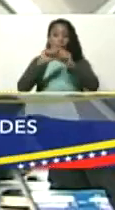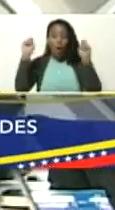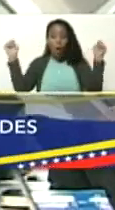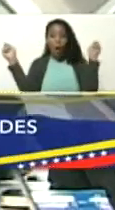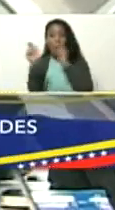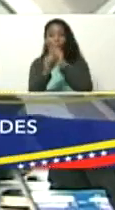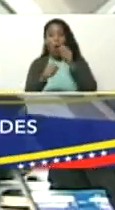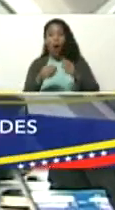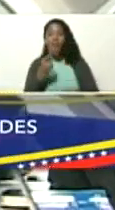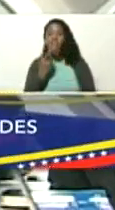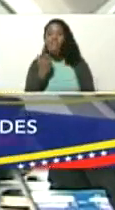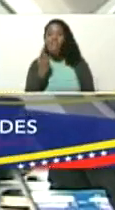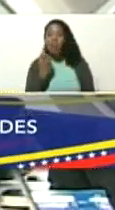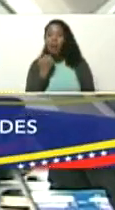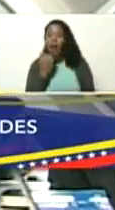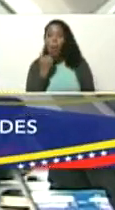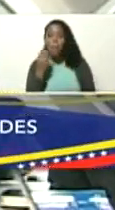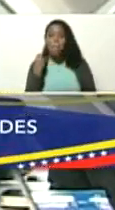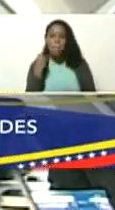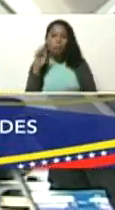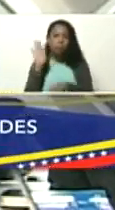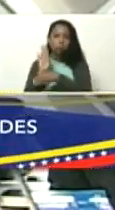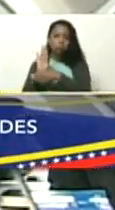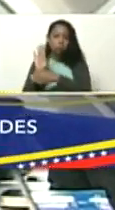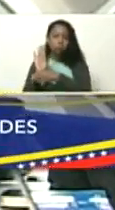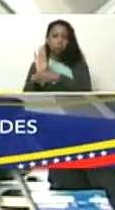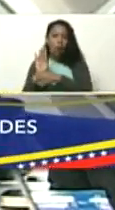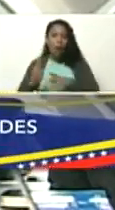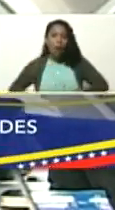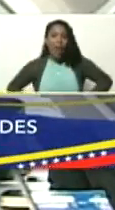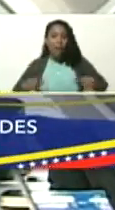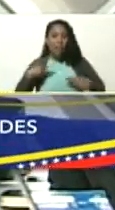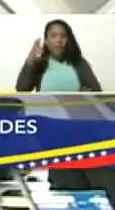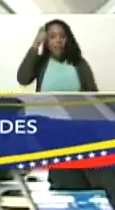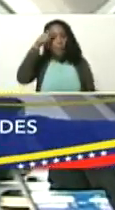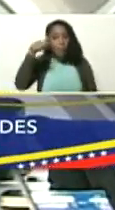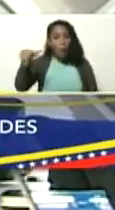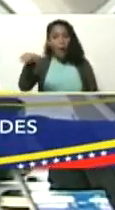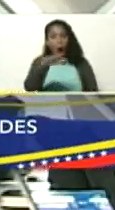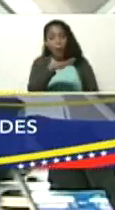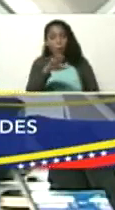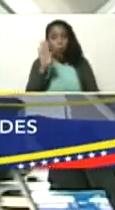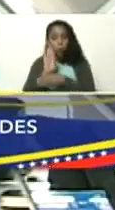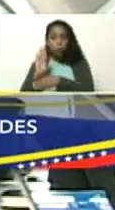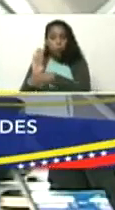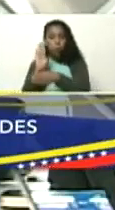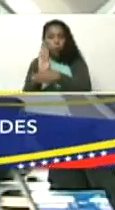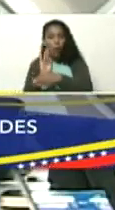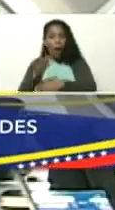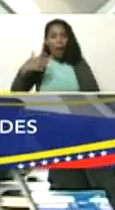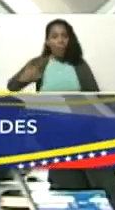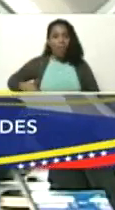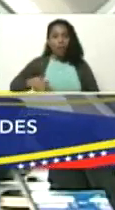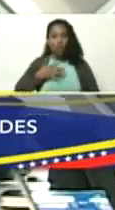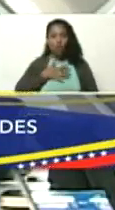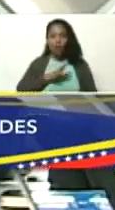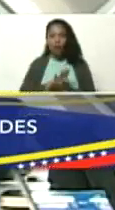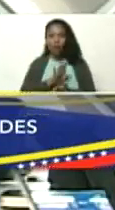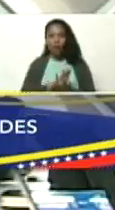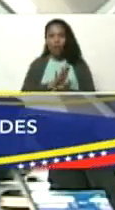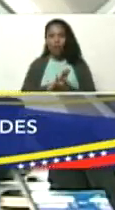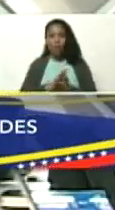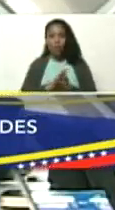que hacen falta para proteger y cuidar la vida de nuestro pueblo, para proteger su derecho a la tranquilidad, a